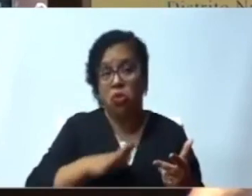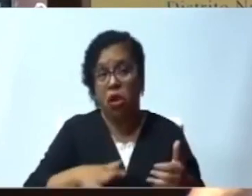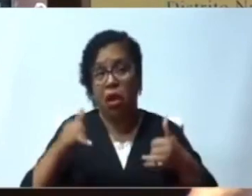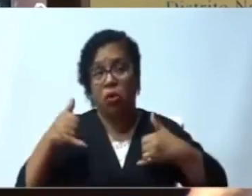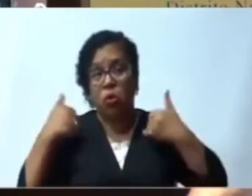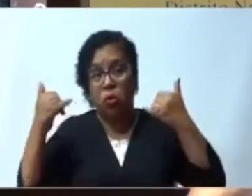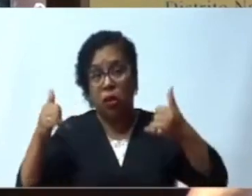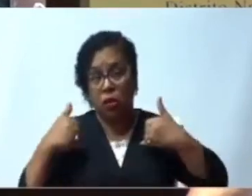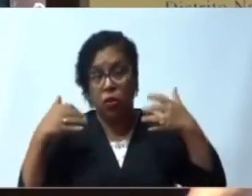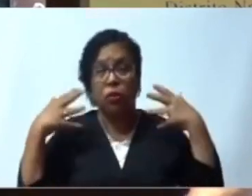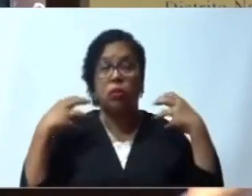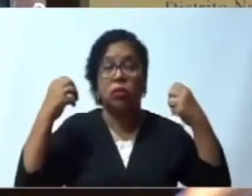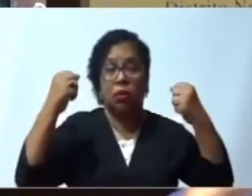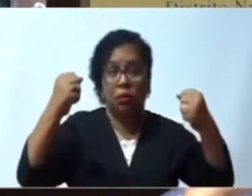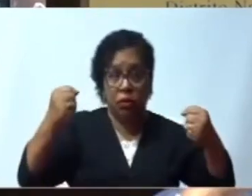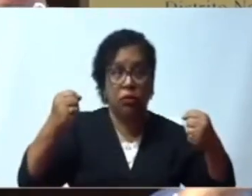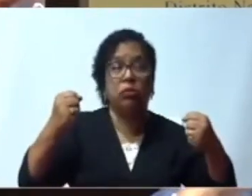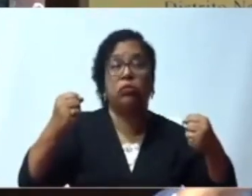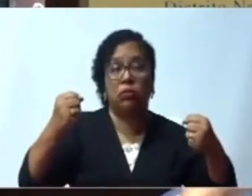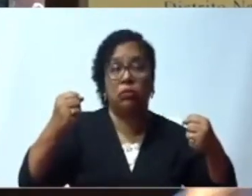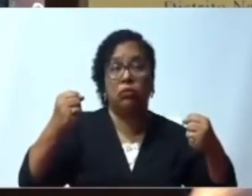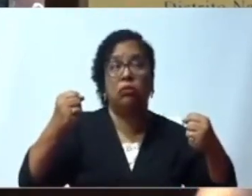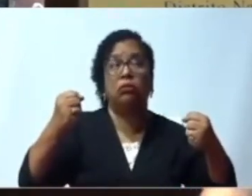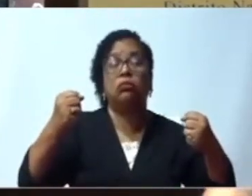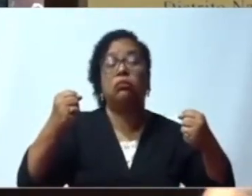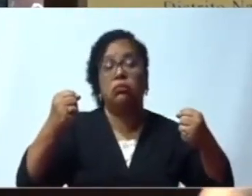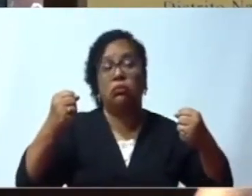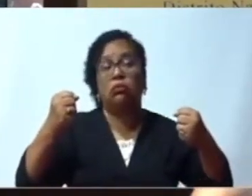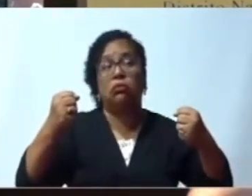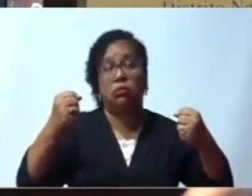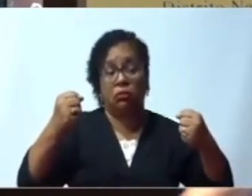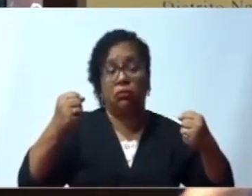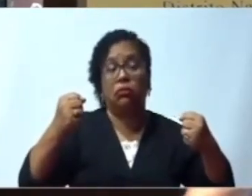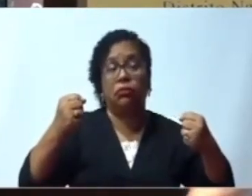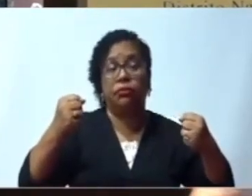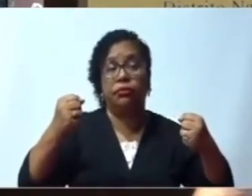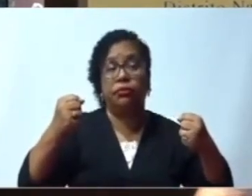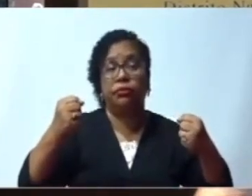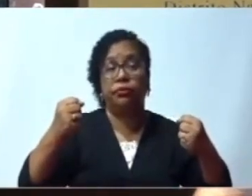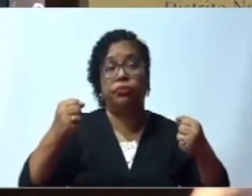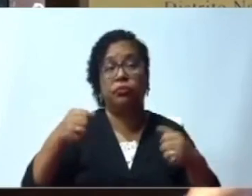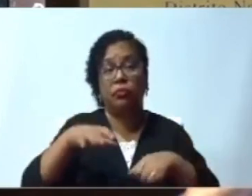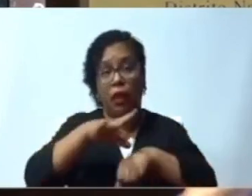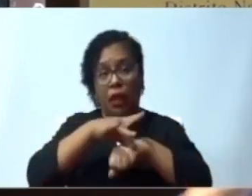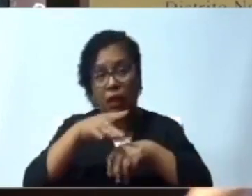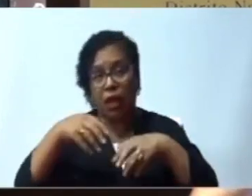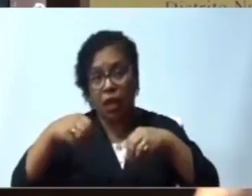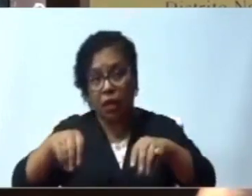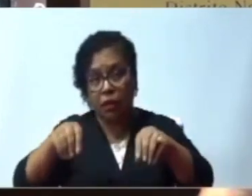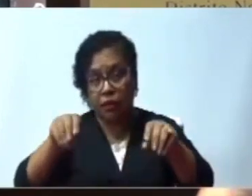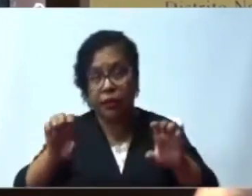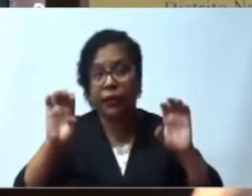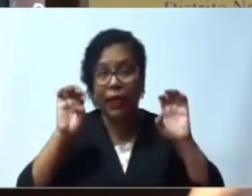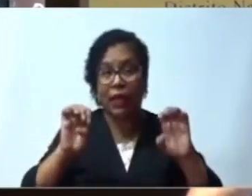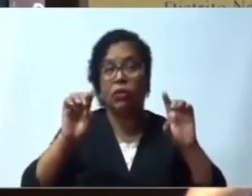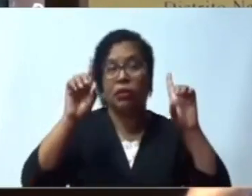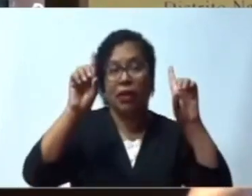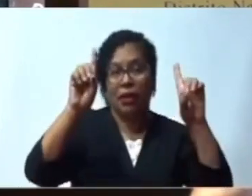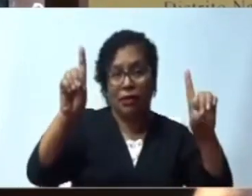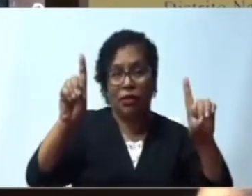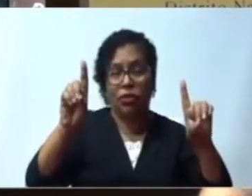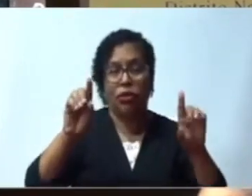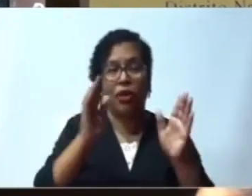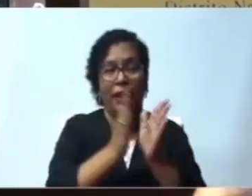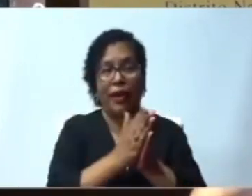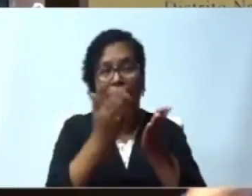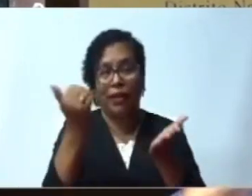Salud Pública, Coarón, que tiene su sede, pero no lo incluamos ahí, Agricultura, Educación, Pasaporte, Migración, Turismo,